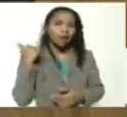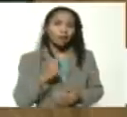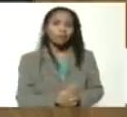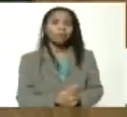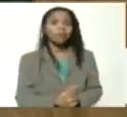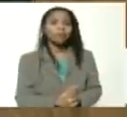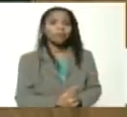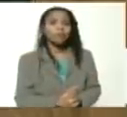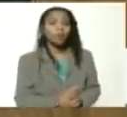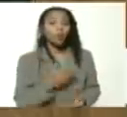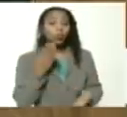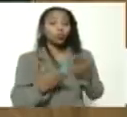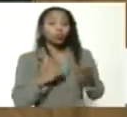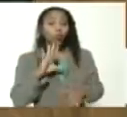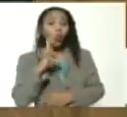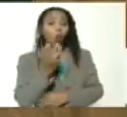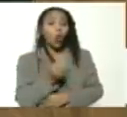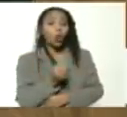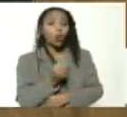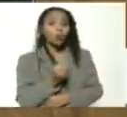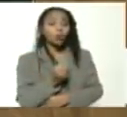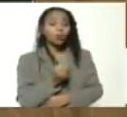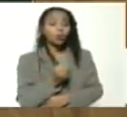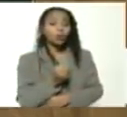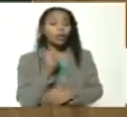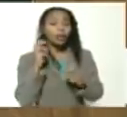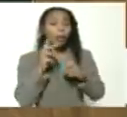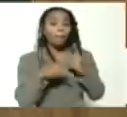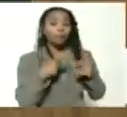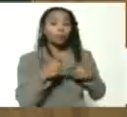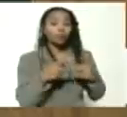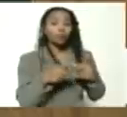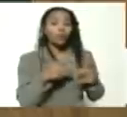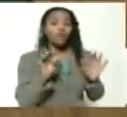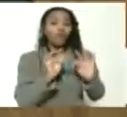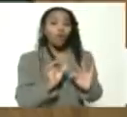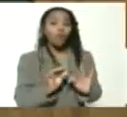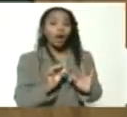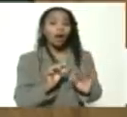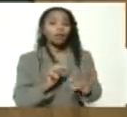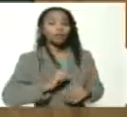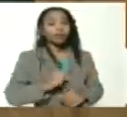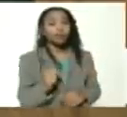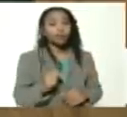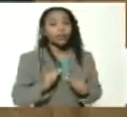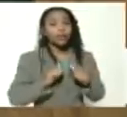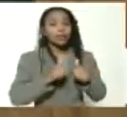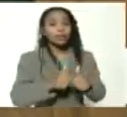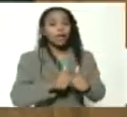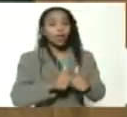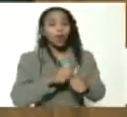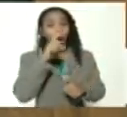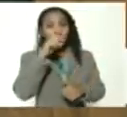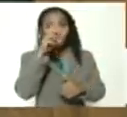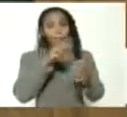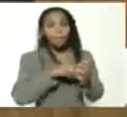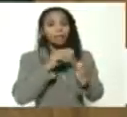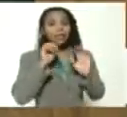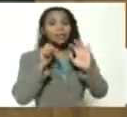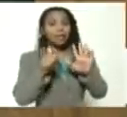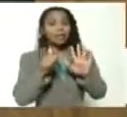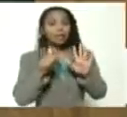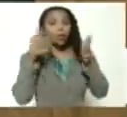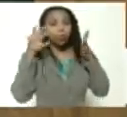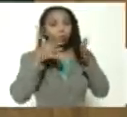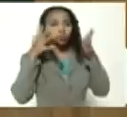Realizar un balance de logros y retos del proceso de reforma policial iniciado en el año 2006, orientando